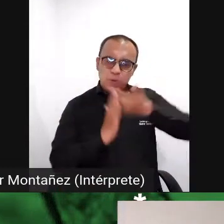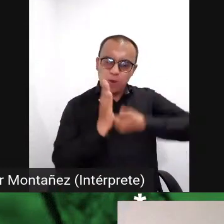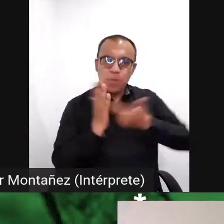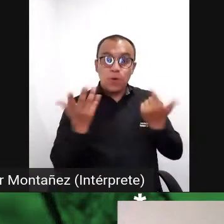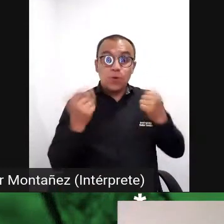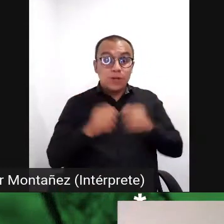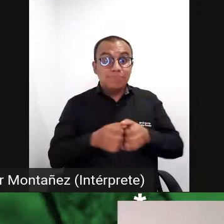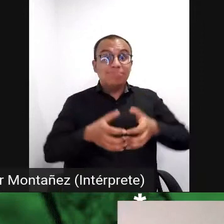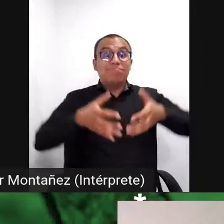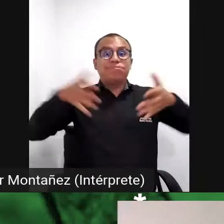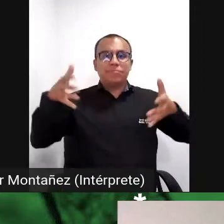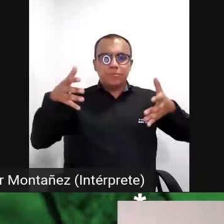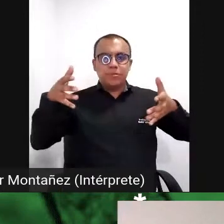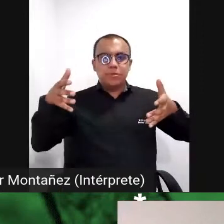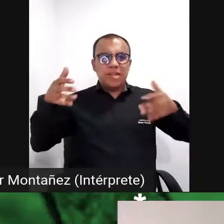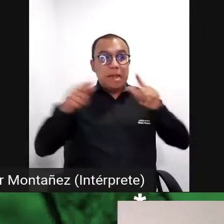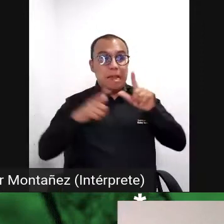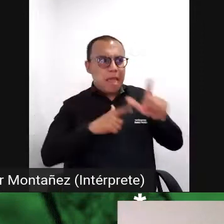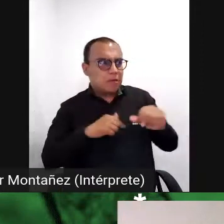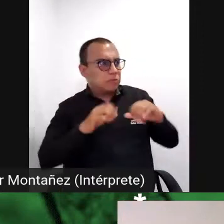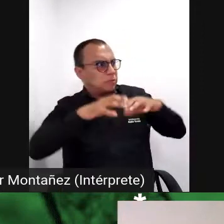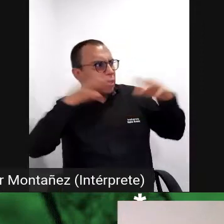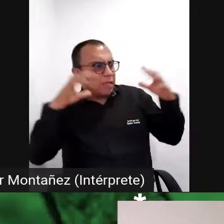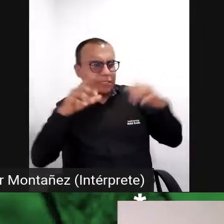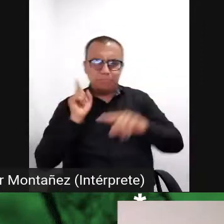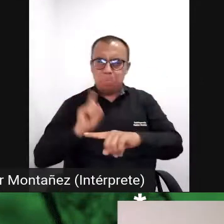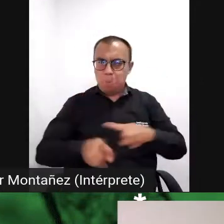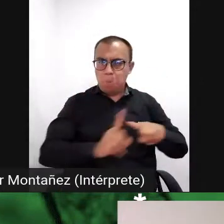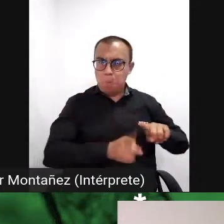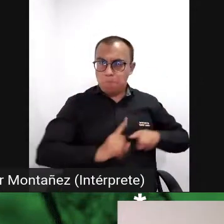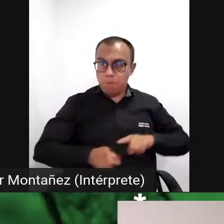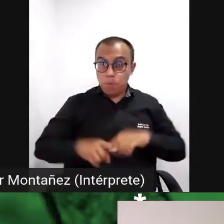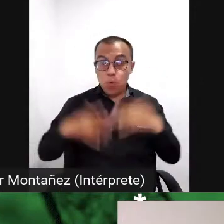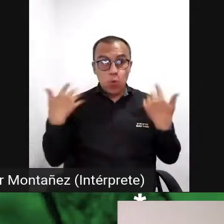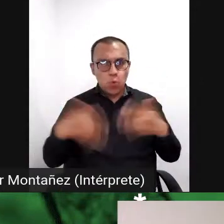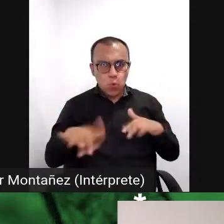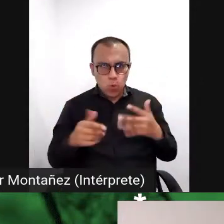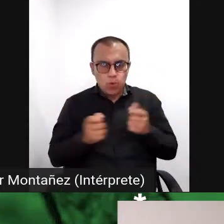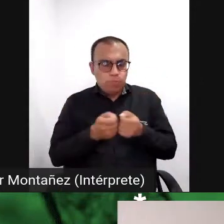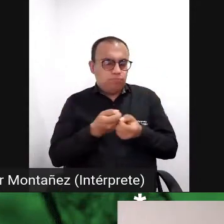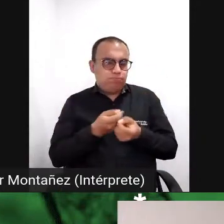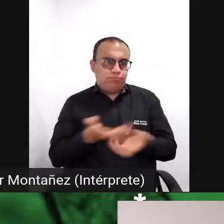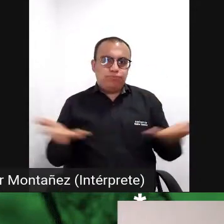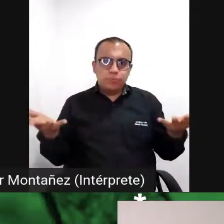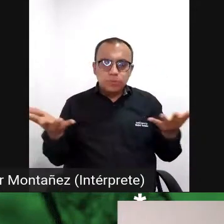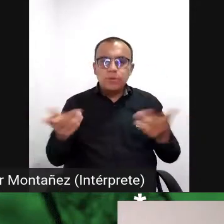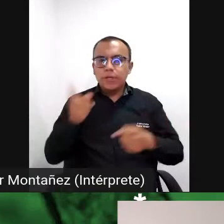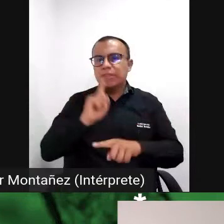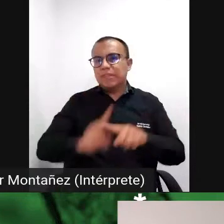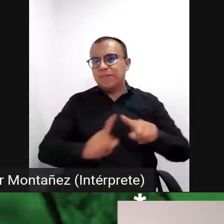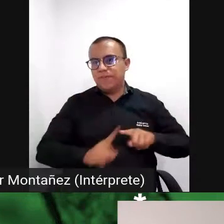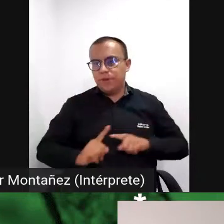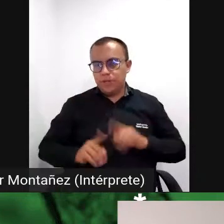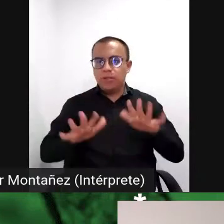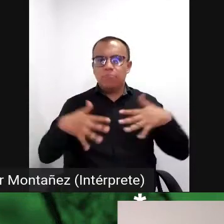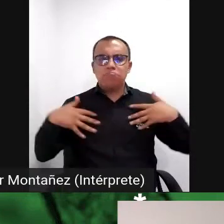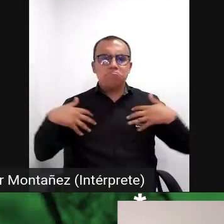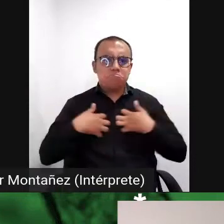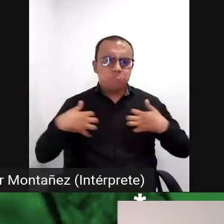más de pronto alejado y grande, donde la biodiversidad, pues, abunda, con animales que son, pues, mucho